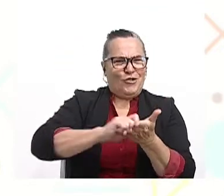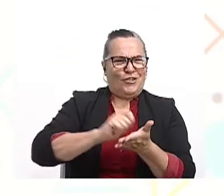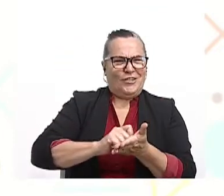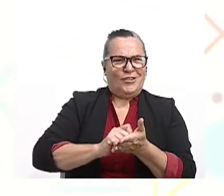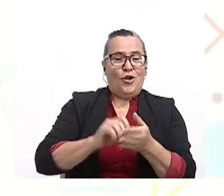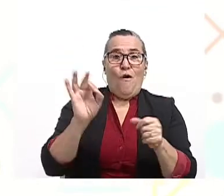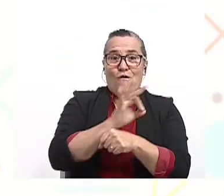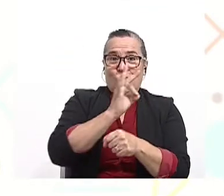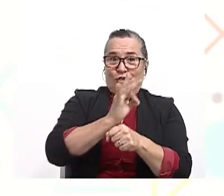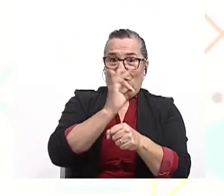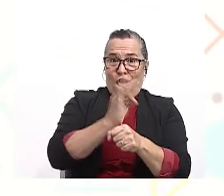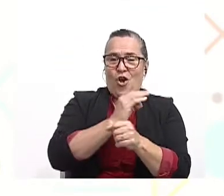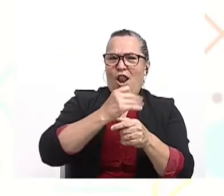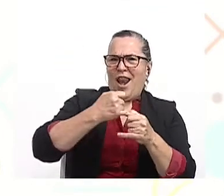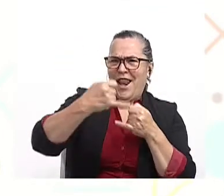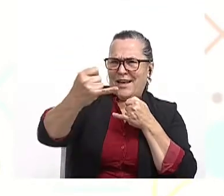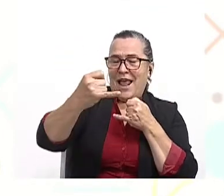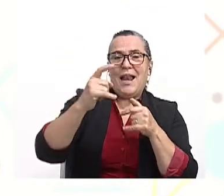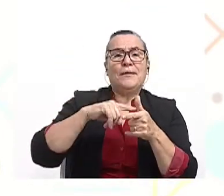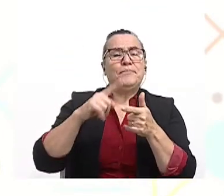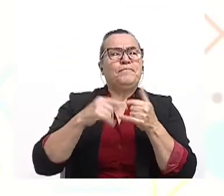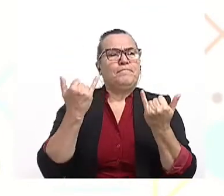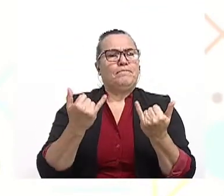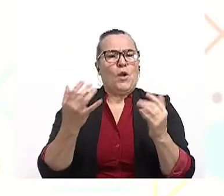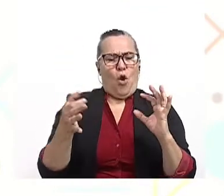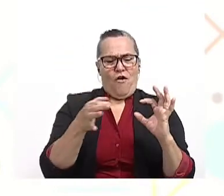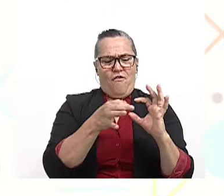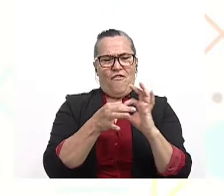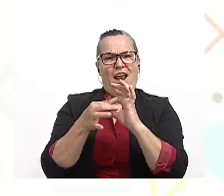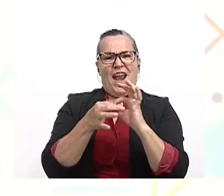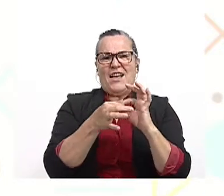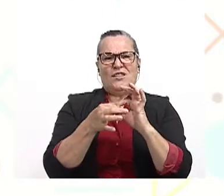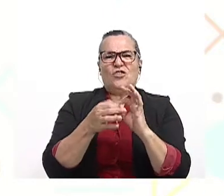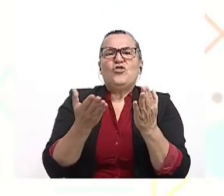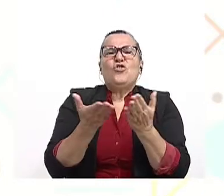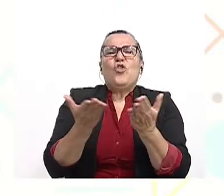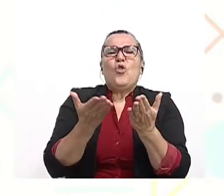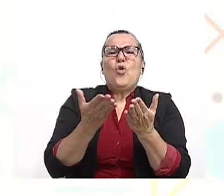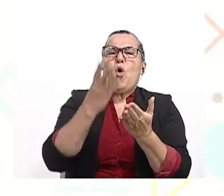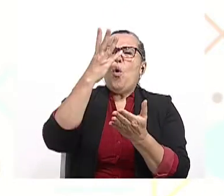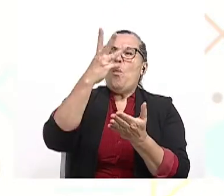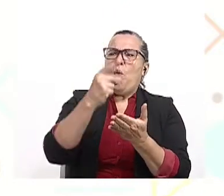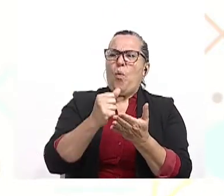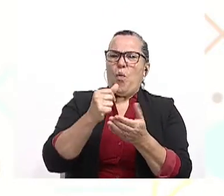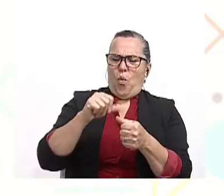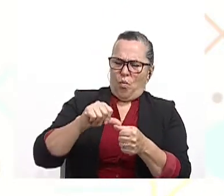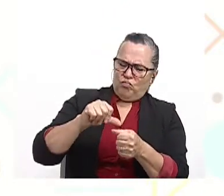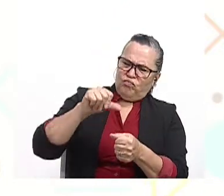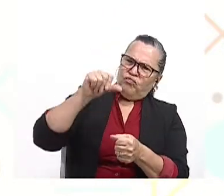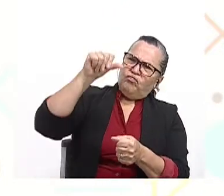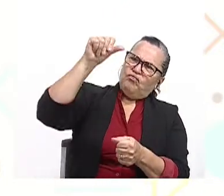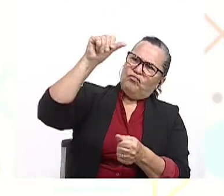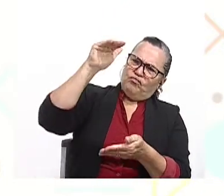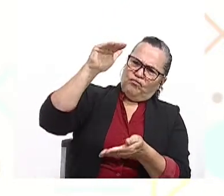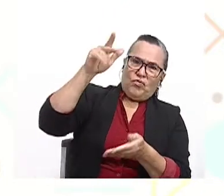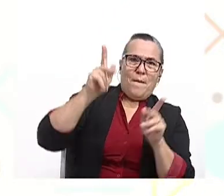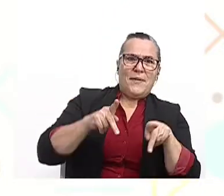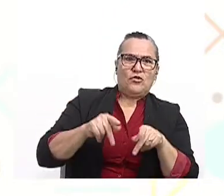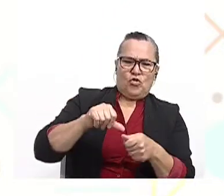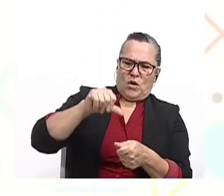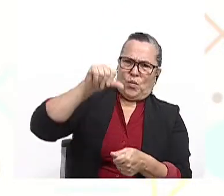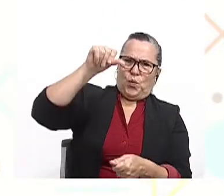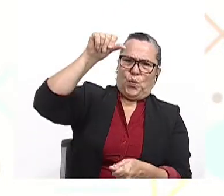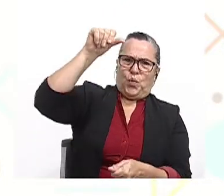cuaderno. Quiero compartirles el día de hoy una relación. ¿Cómo se estima la estatura de una persona usando huesos